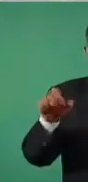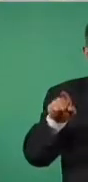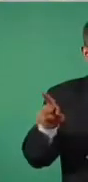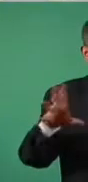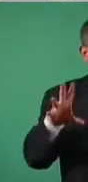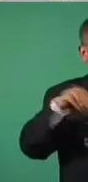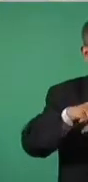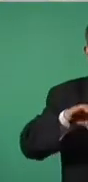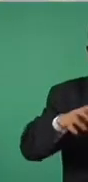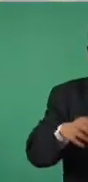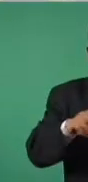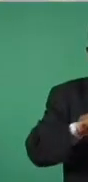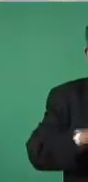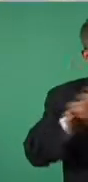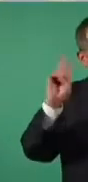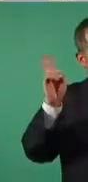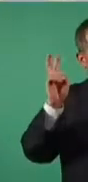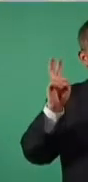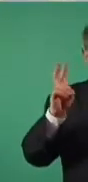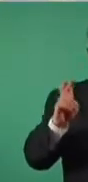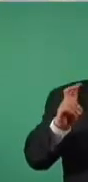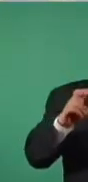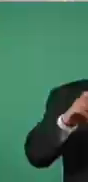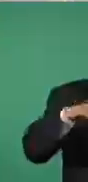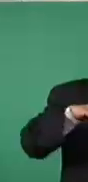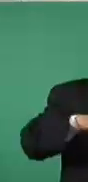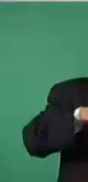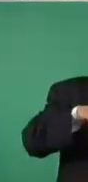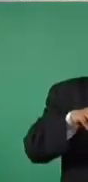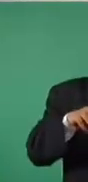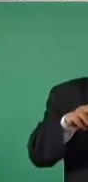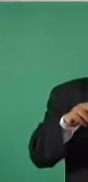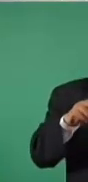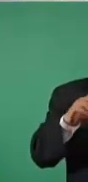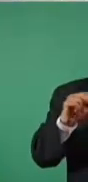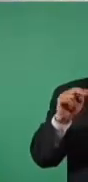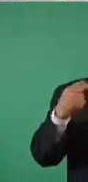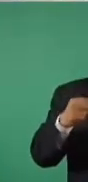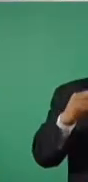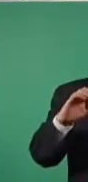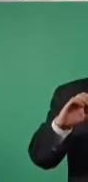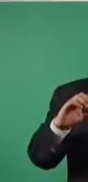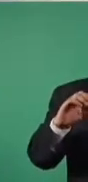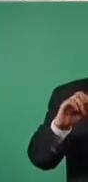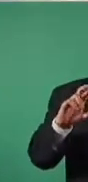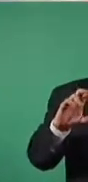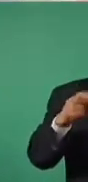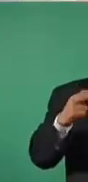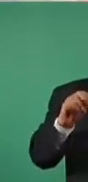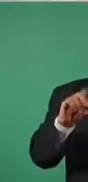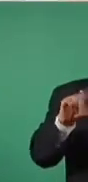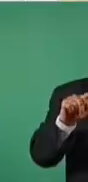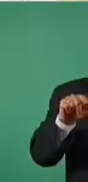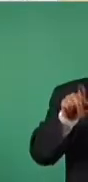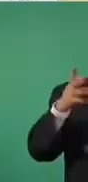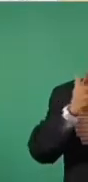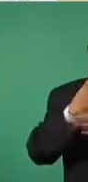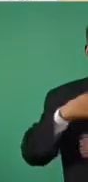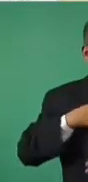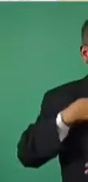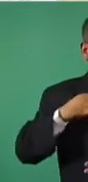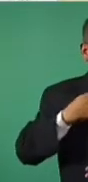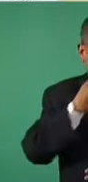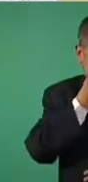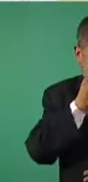operación Corcholata, como se dice, ¿no? Es decir, manifestó su disposición de participar, si así lo decide